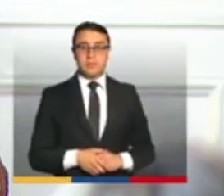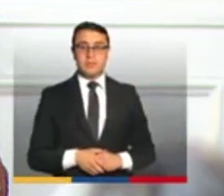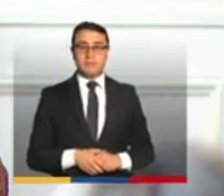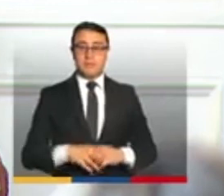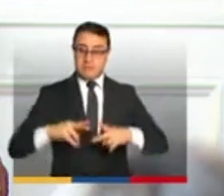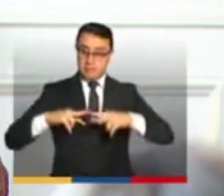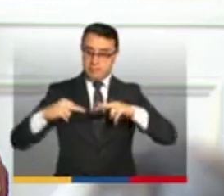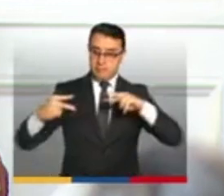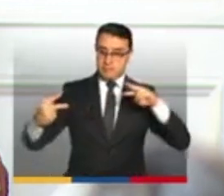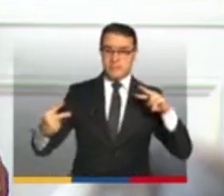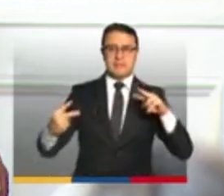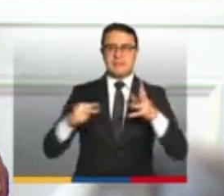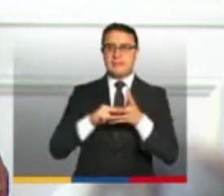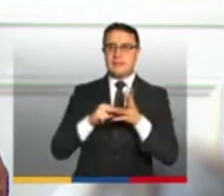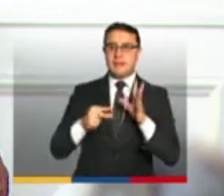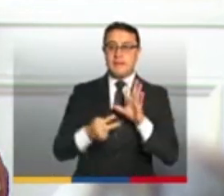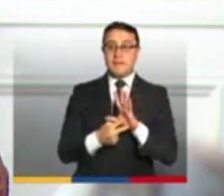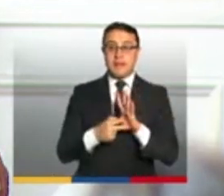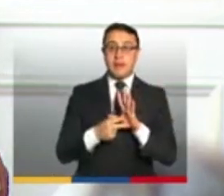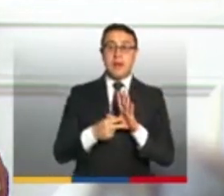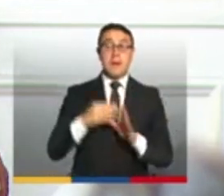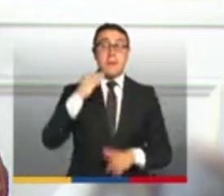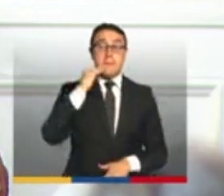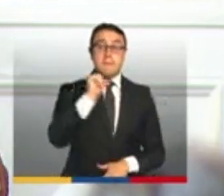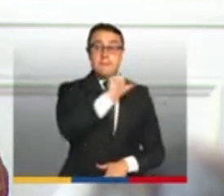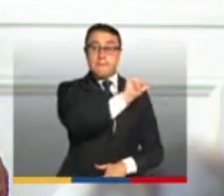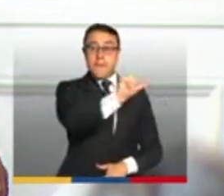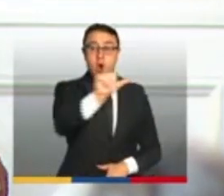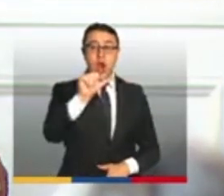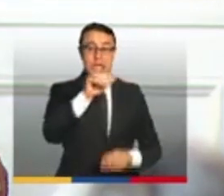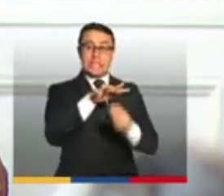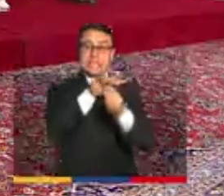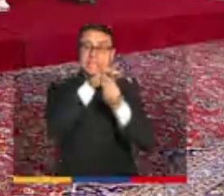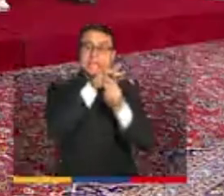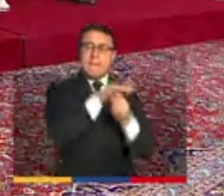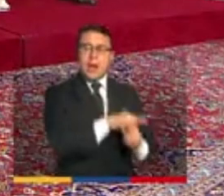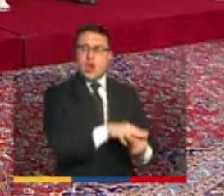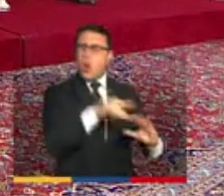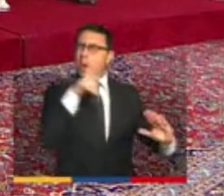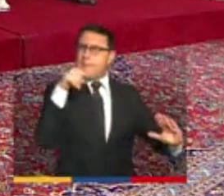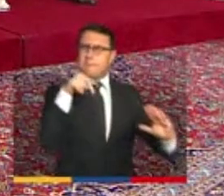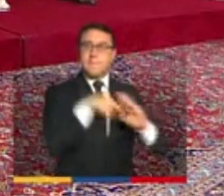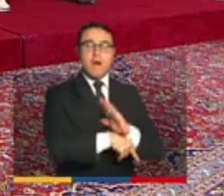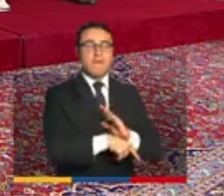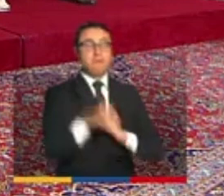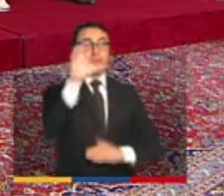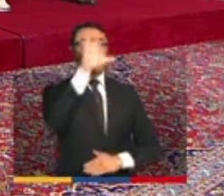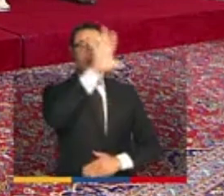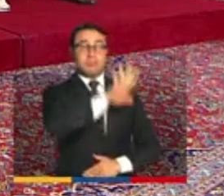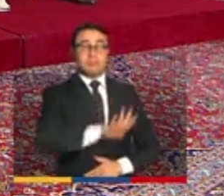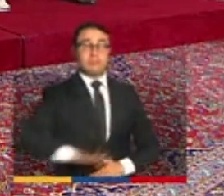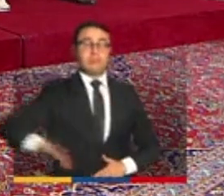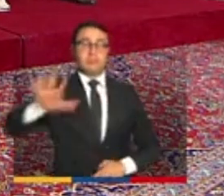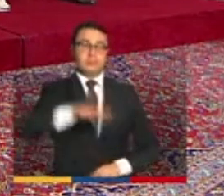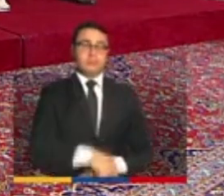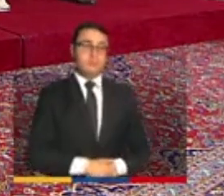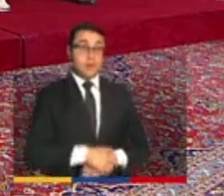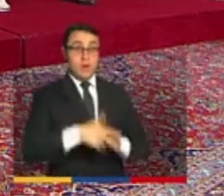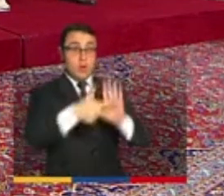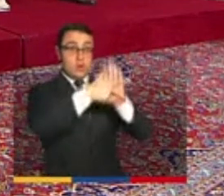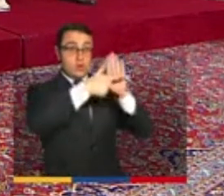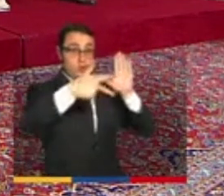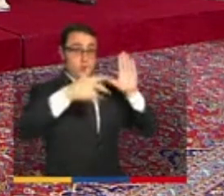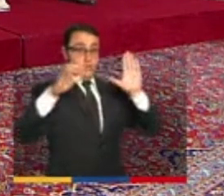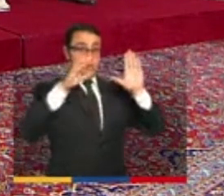una discriminación profunda contra la mujer en Colombia. La Constitución de Colombia dice